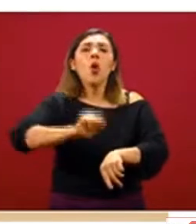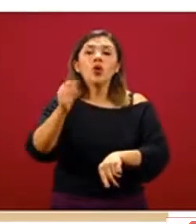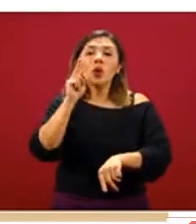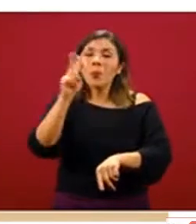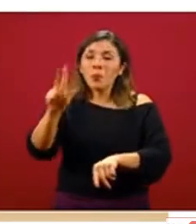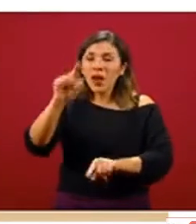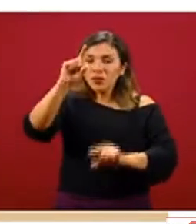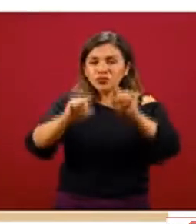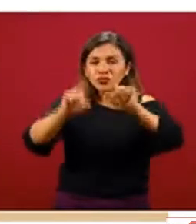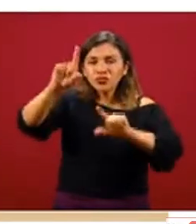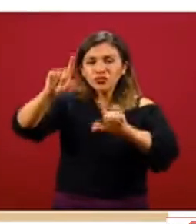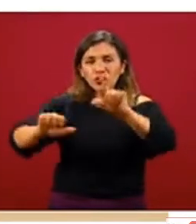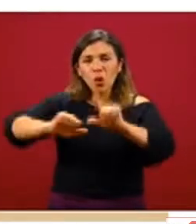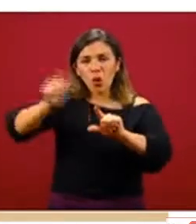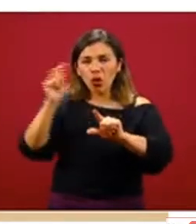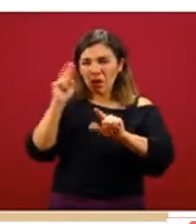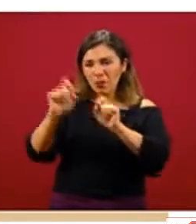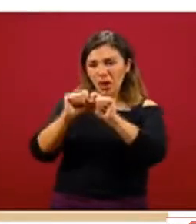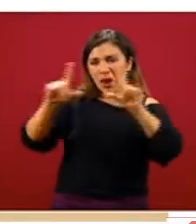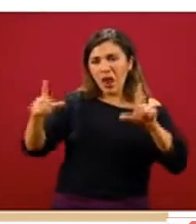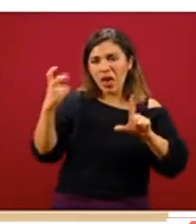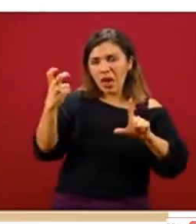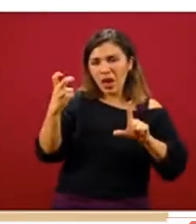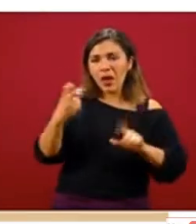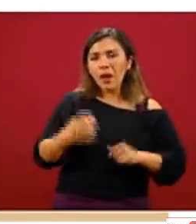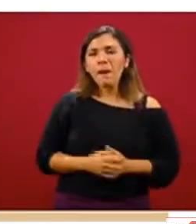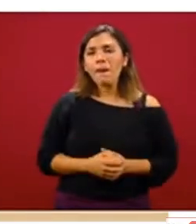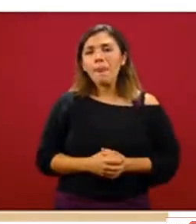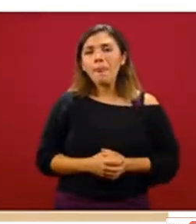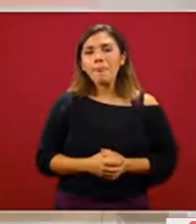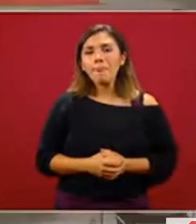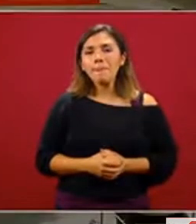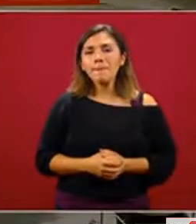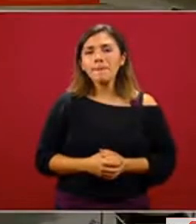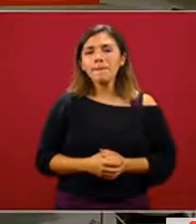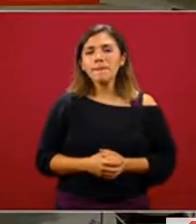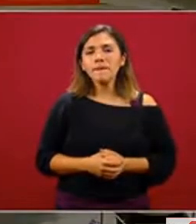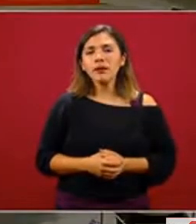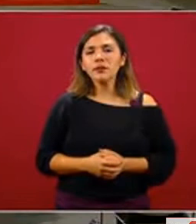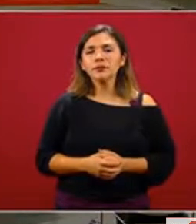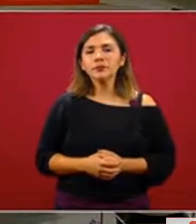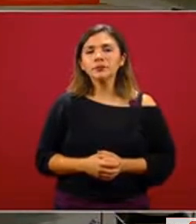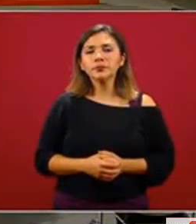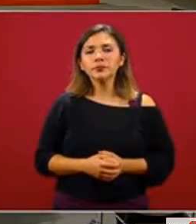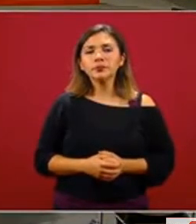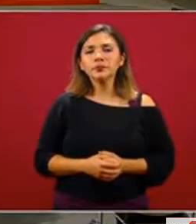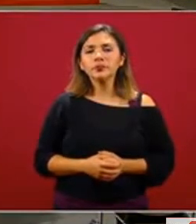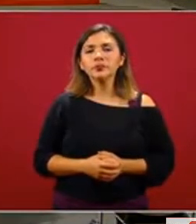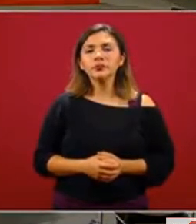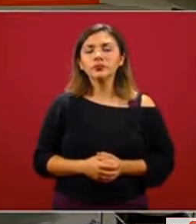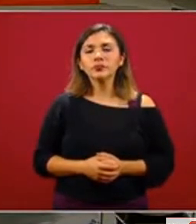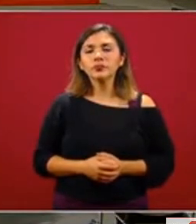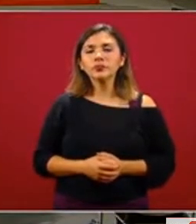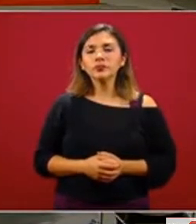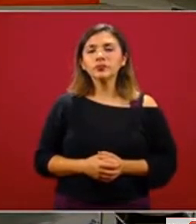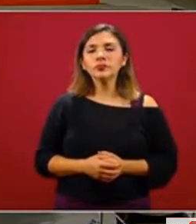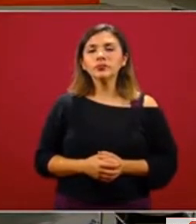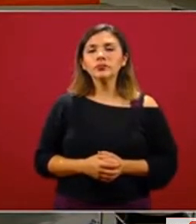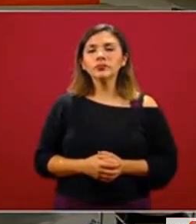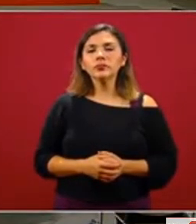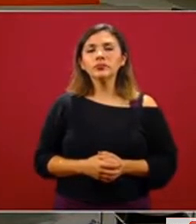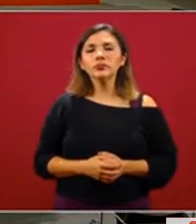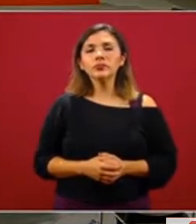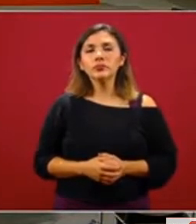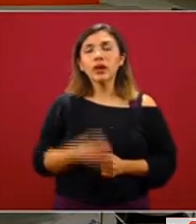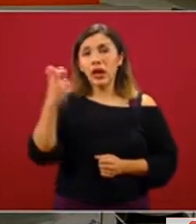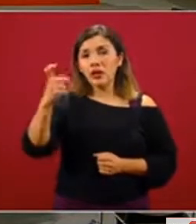que veremos ya en la siguiente diapositiva, si me la pasas, para ya hablar de los casos que se confirman. Entonces, en la siguiente podrán ver también un